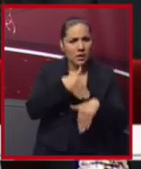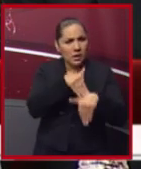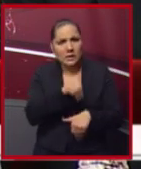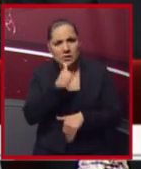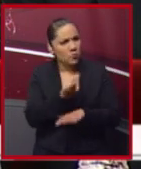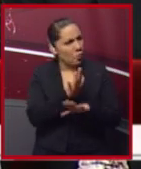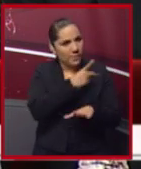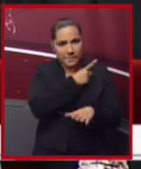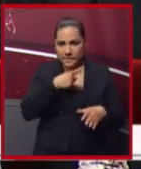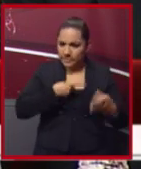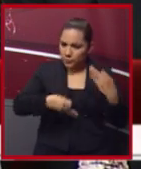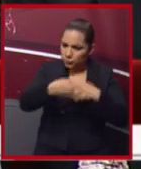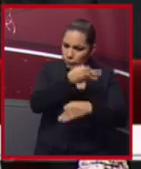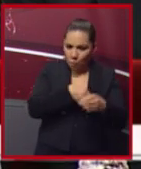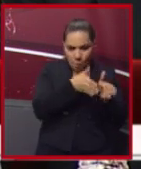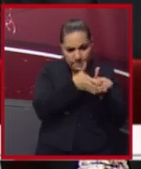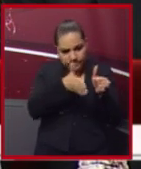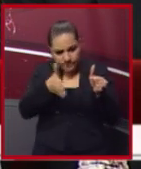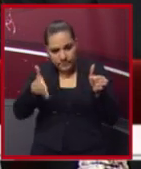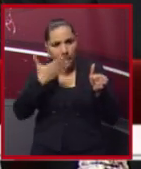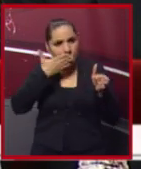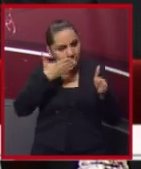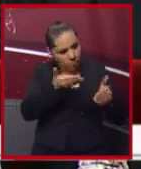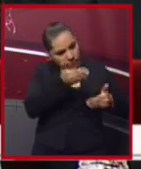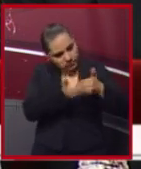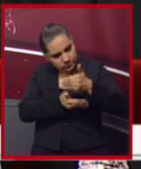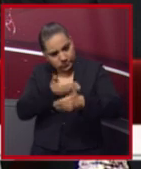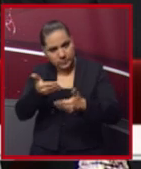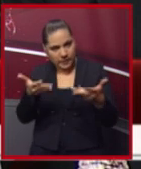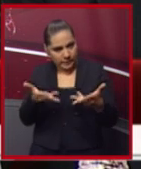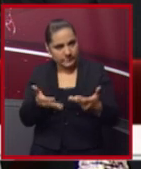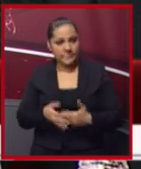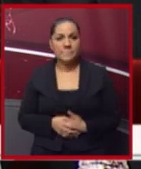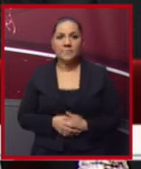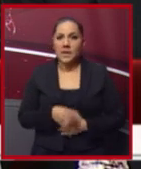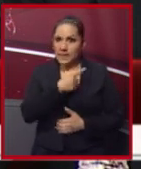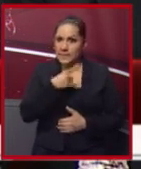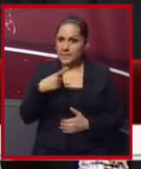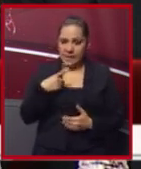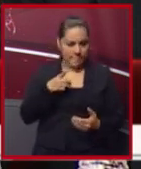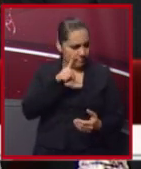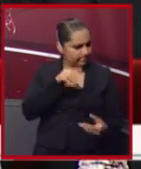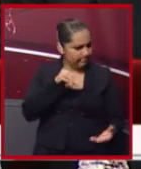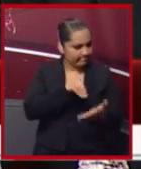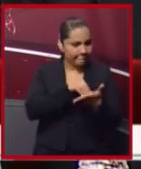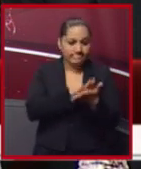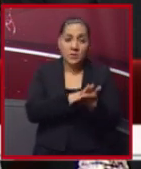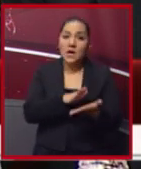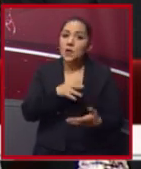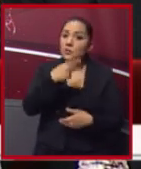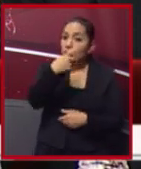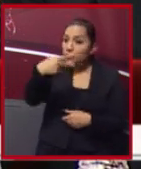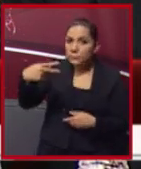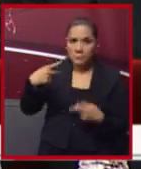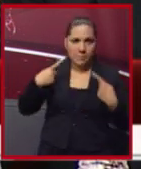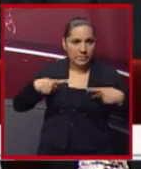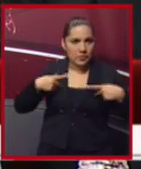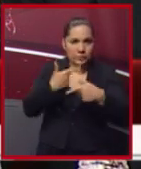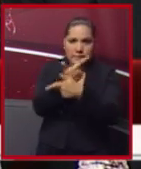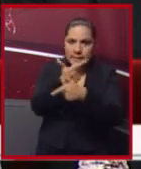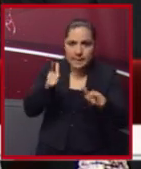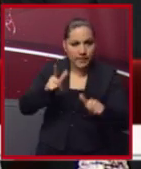compromiso a las libertades y a las garantías de los derechos humanos. No queremos que